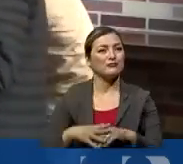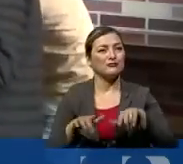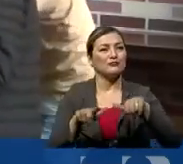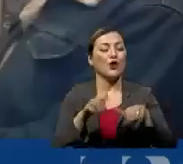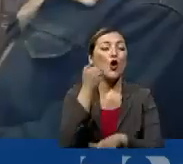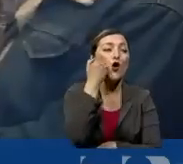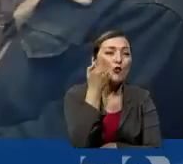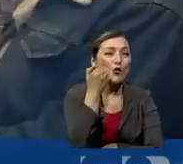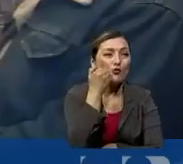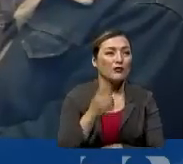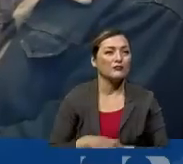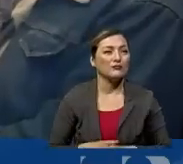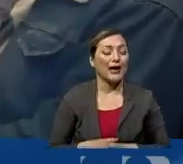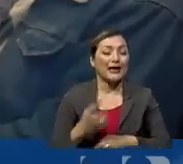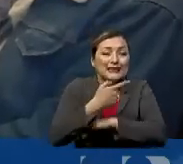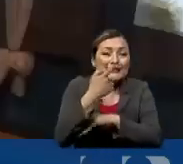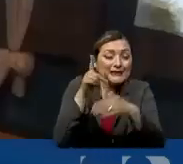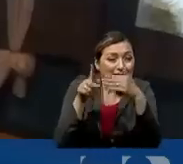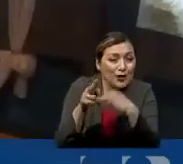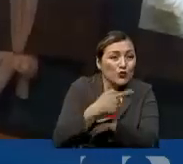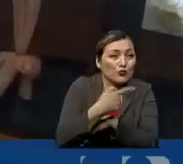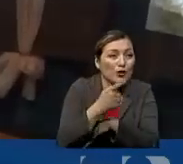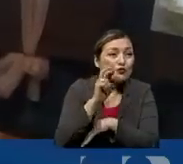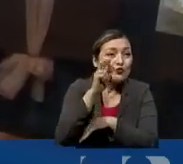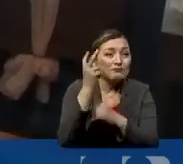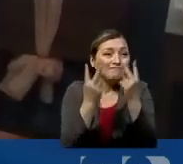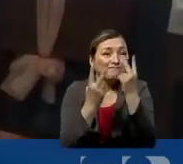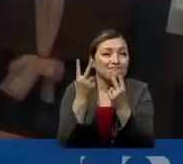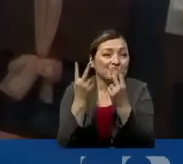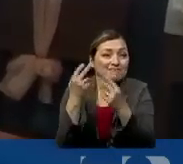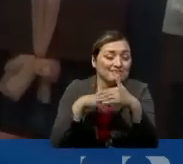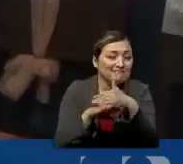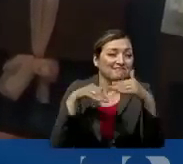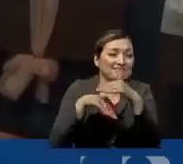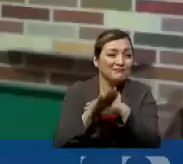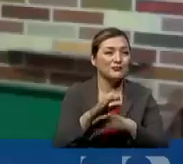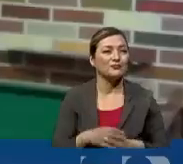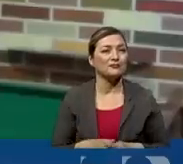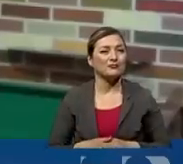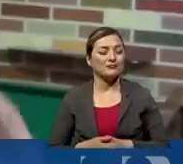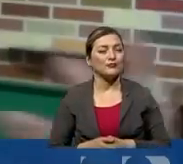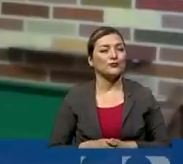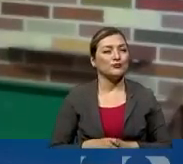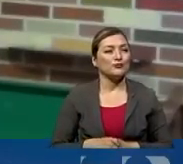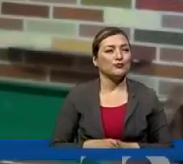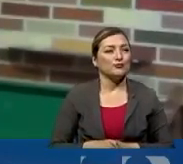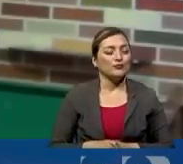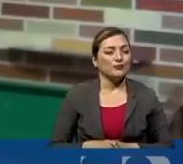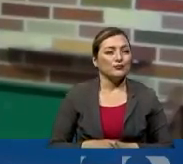es acogedor y aunque tiene días de inaugurado, los turistas y aficionados empezaron a llegar. Aquí